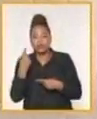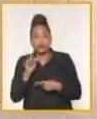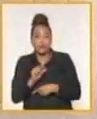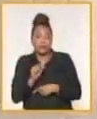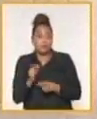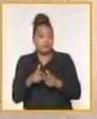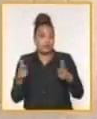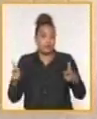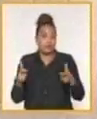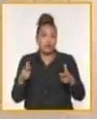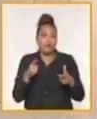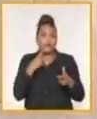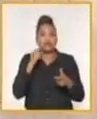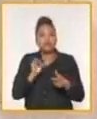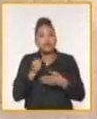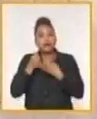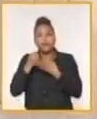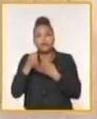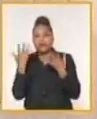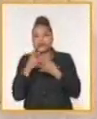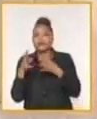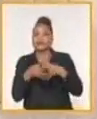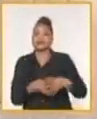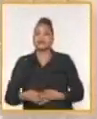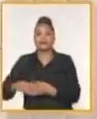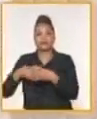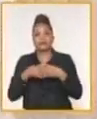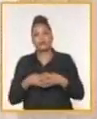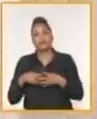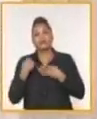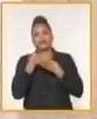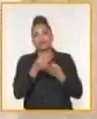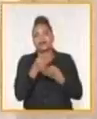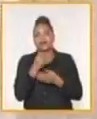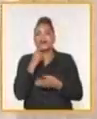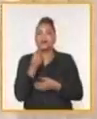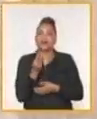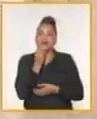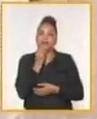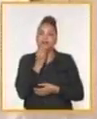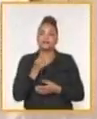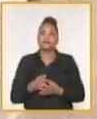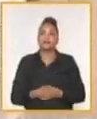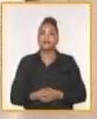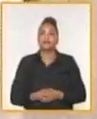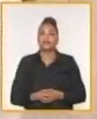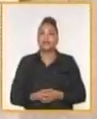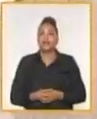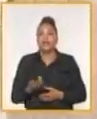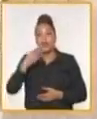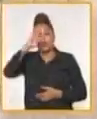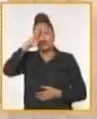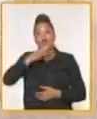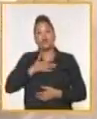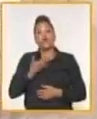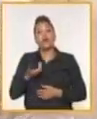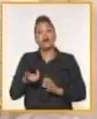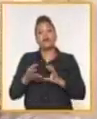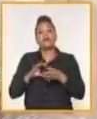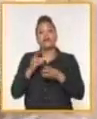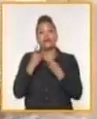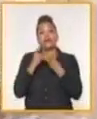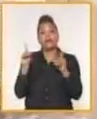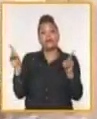eso está apoyado desde fuera. Y yo siempre digo, nosotros somos el modelo democrático, pero es que esas sociedades